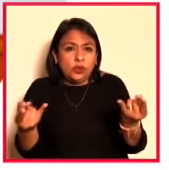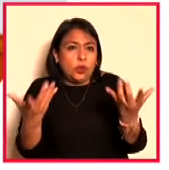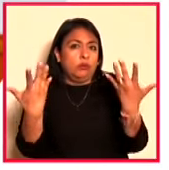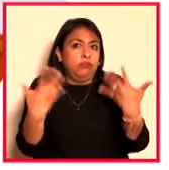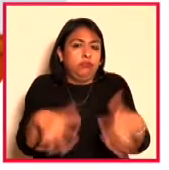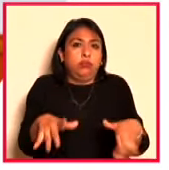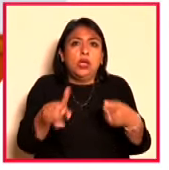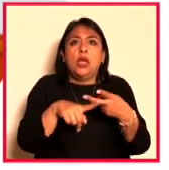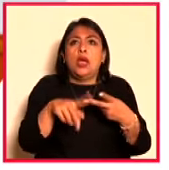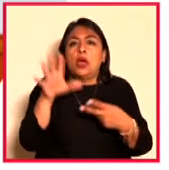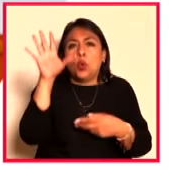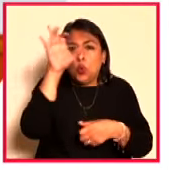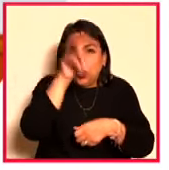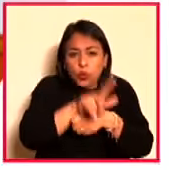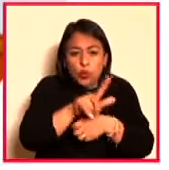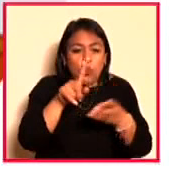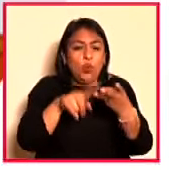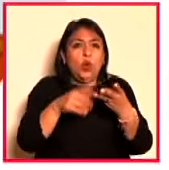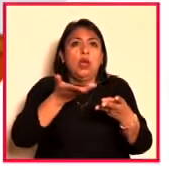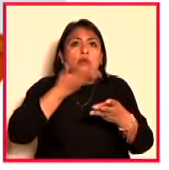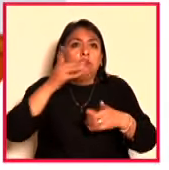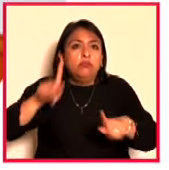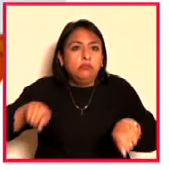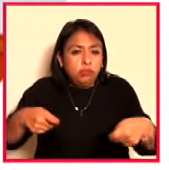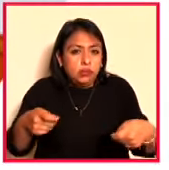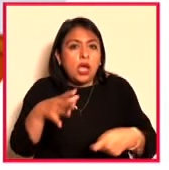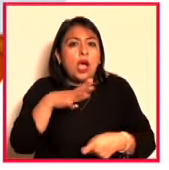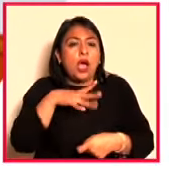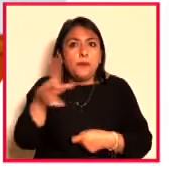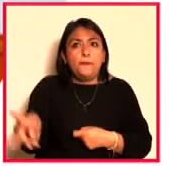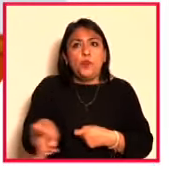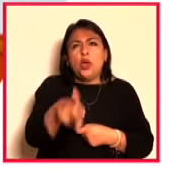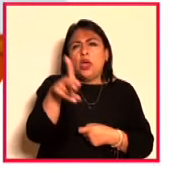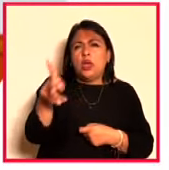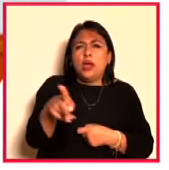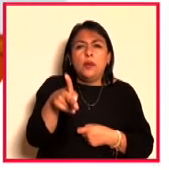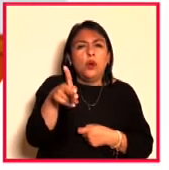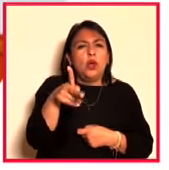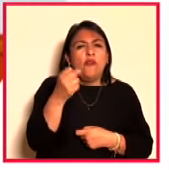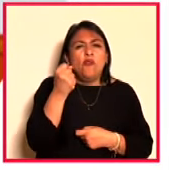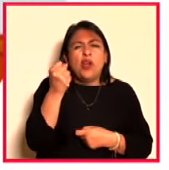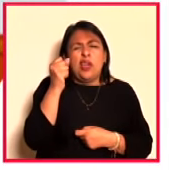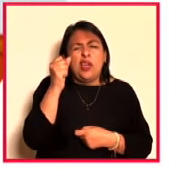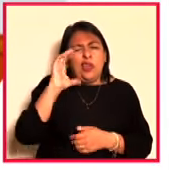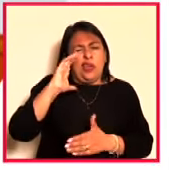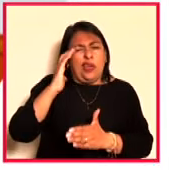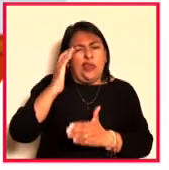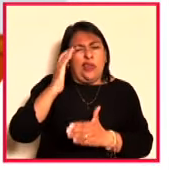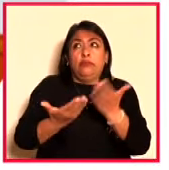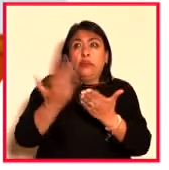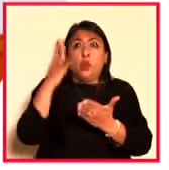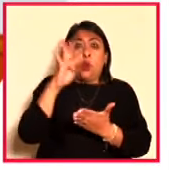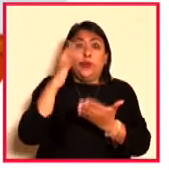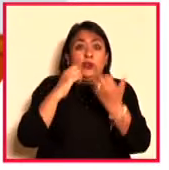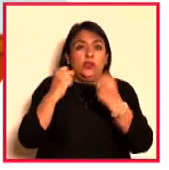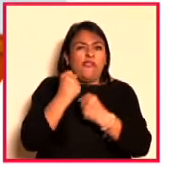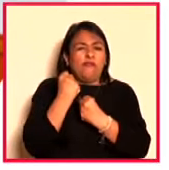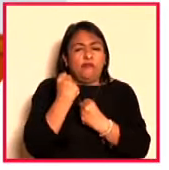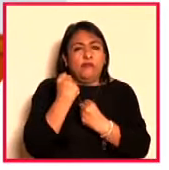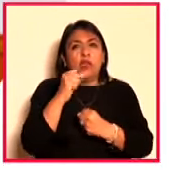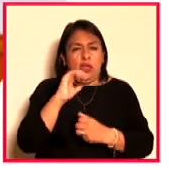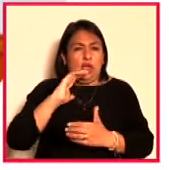cultura, tenemos tradiciones. El pueblo es profundamente católico desde hace más de 4 siglos. Y